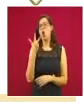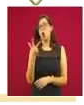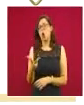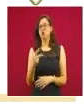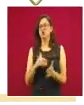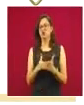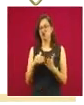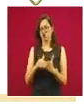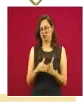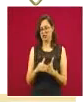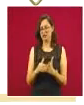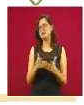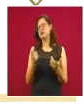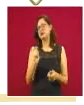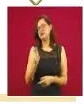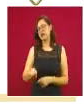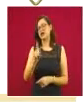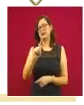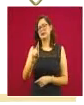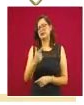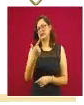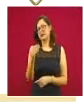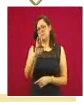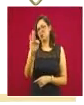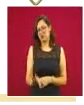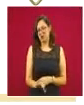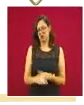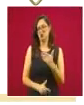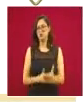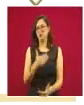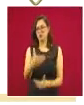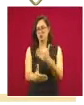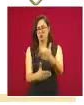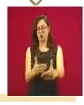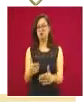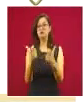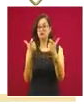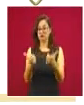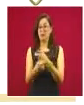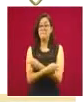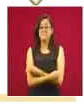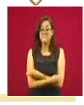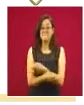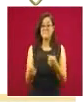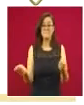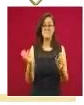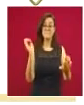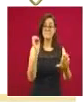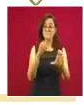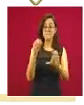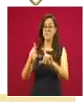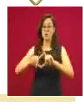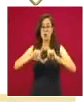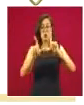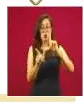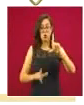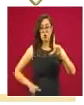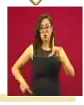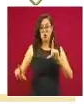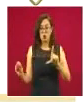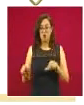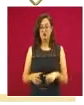77%, y este recurso evidentemente es un recurso que pues se distribuye a lo largo de los estados de la República.